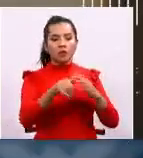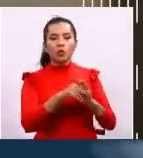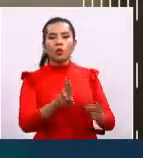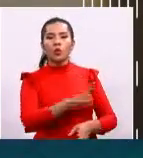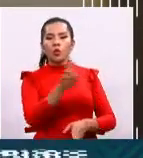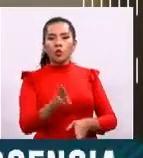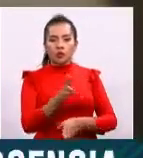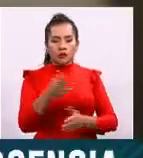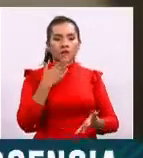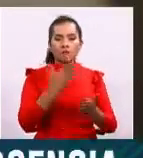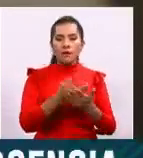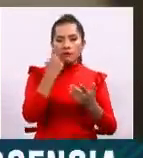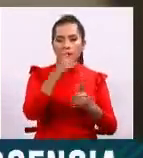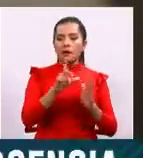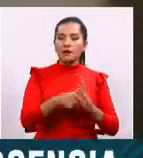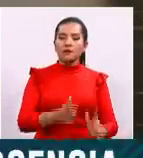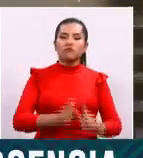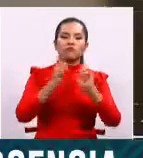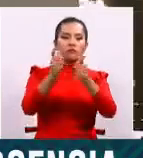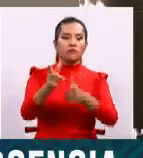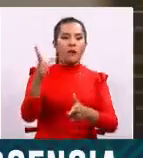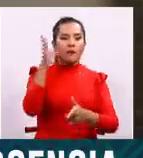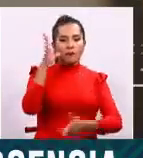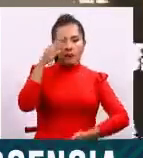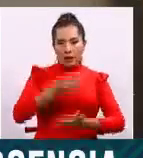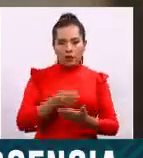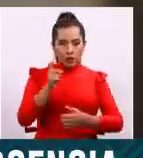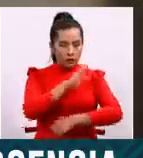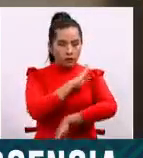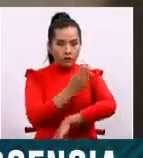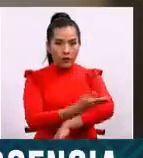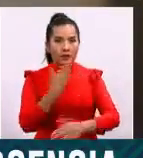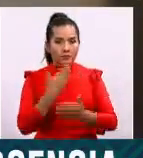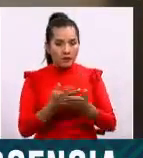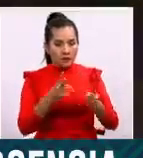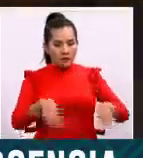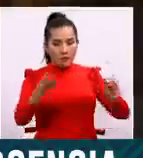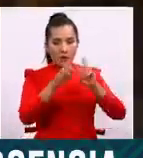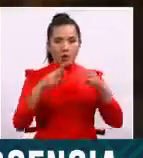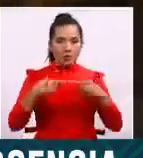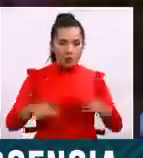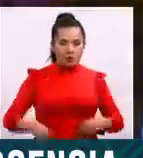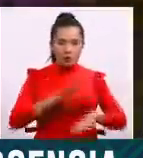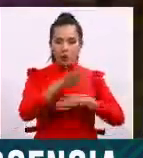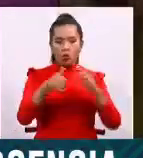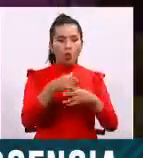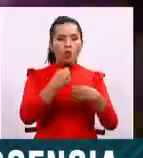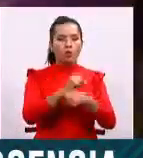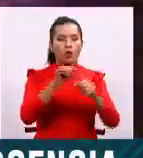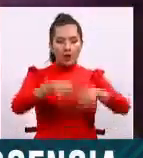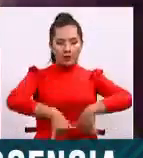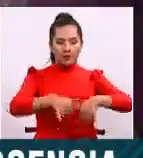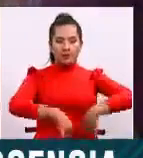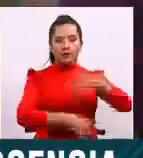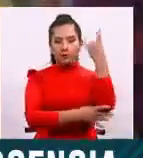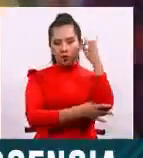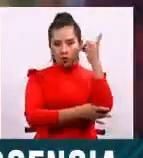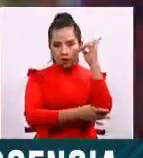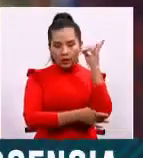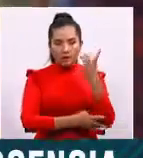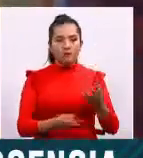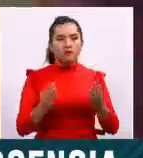producto que se entrega al subsidio sean fortificados, sea 100% materia nacional, por lo cual ahora